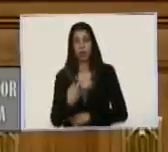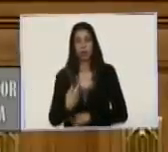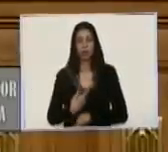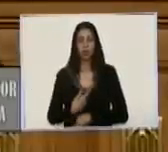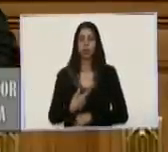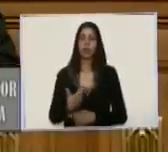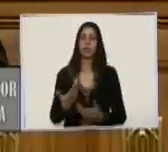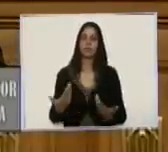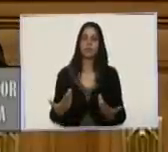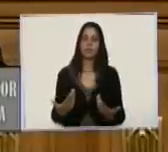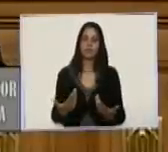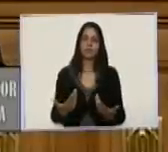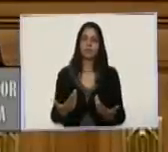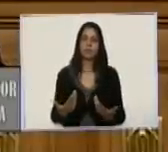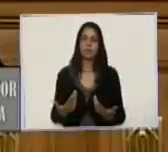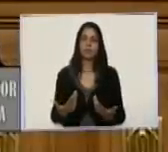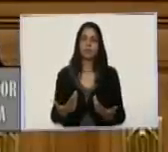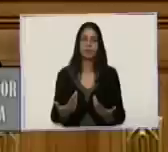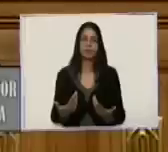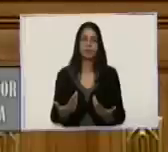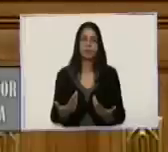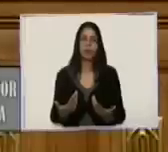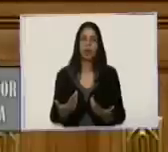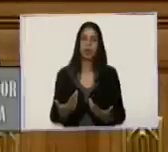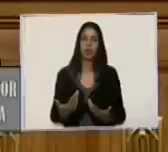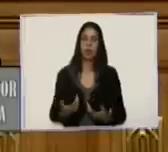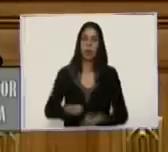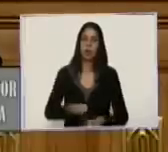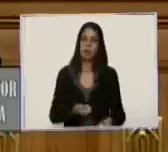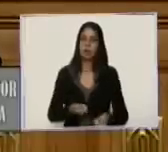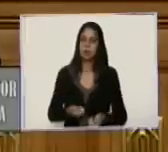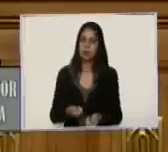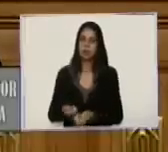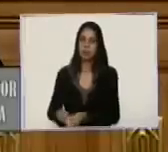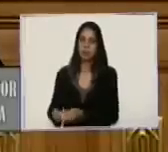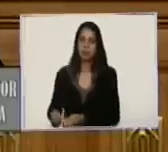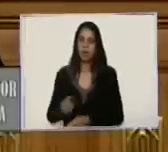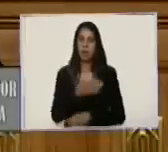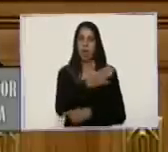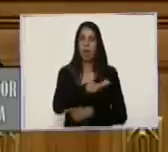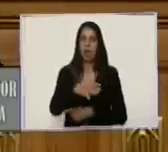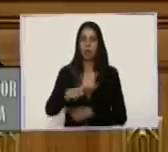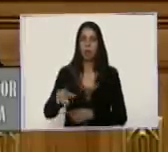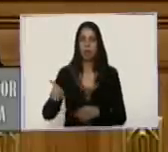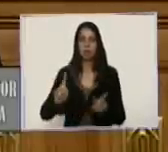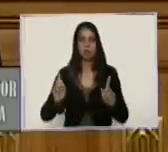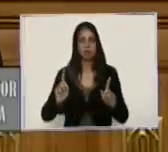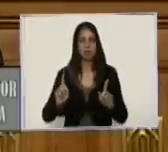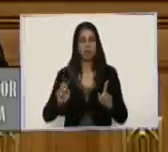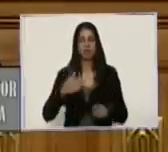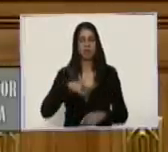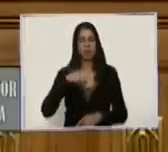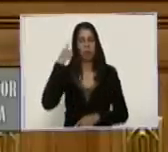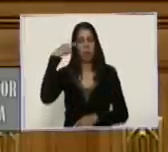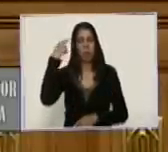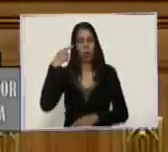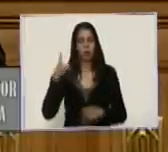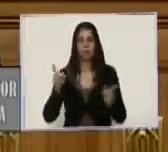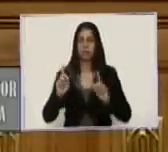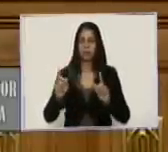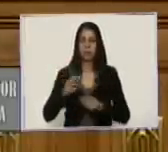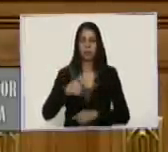andar, como decimos en mi pueblo, pasándole coleto a la playa. No somos locos. Nosotros somos verdaderos